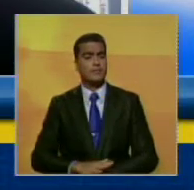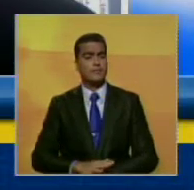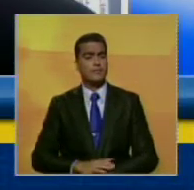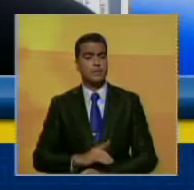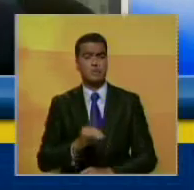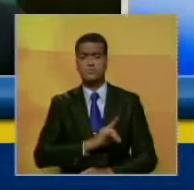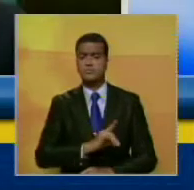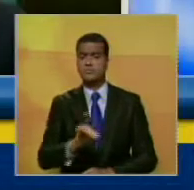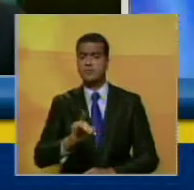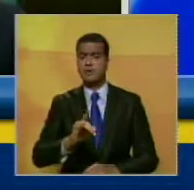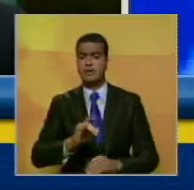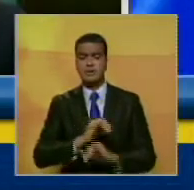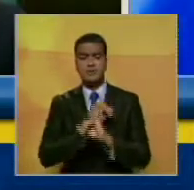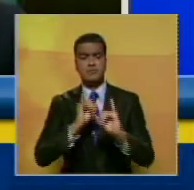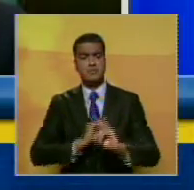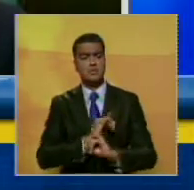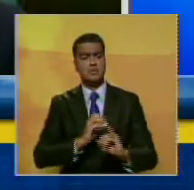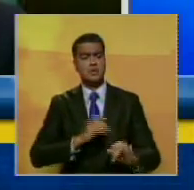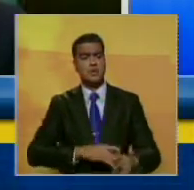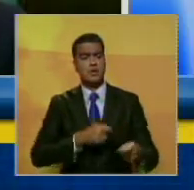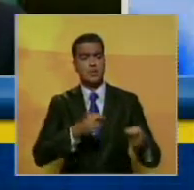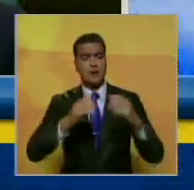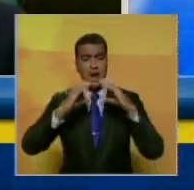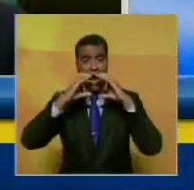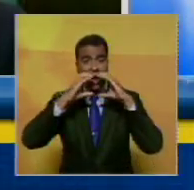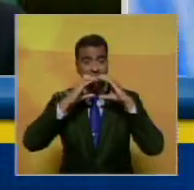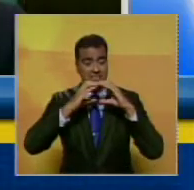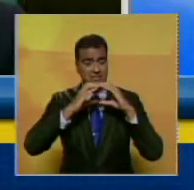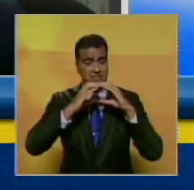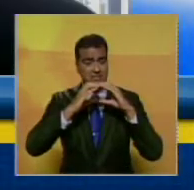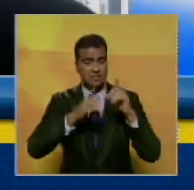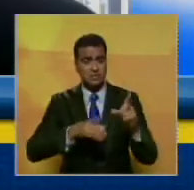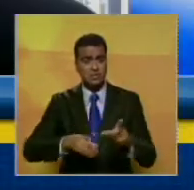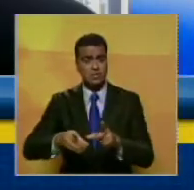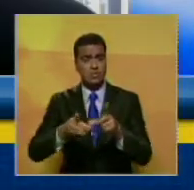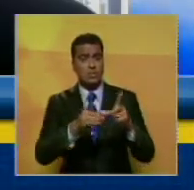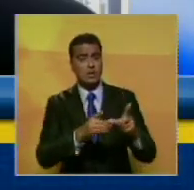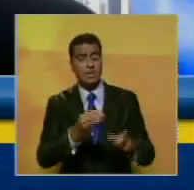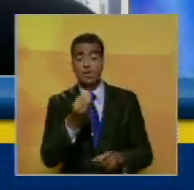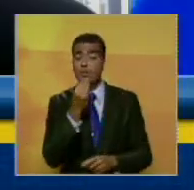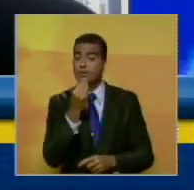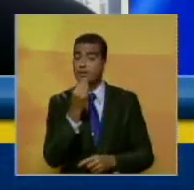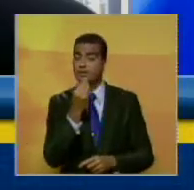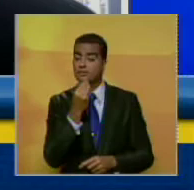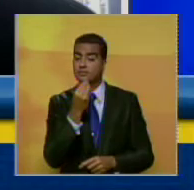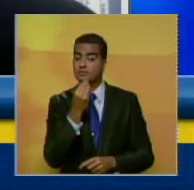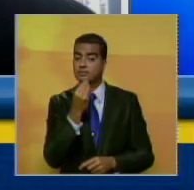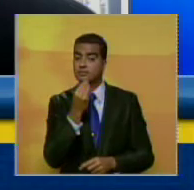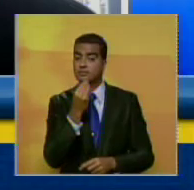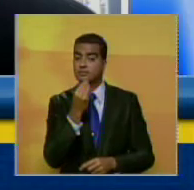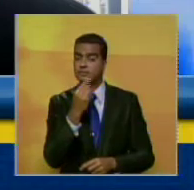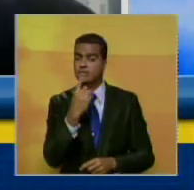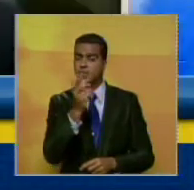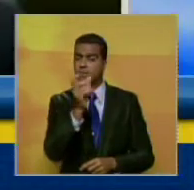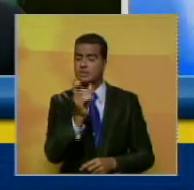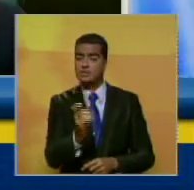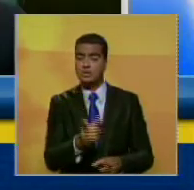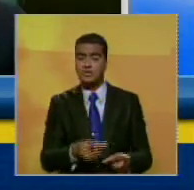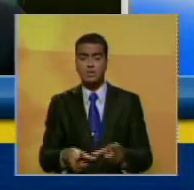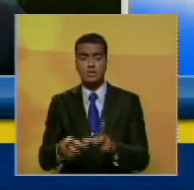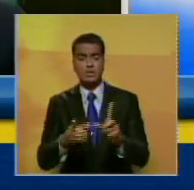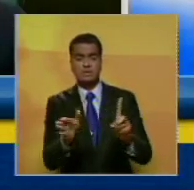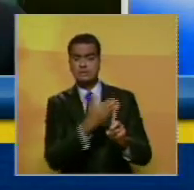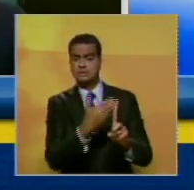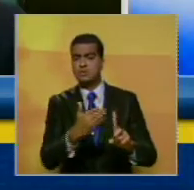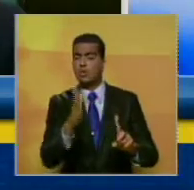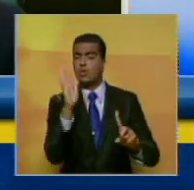viaje familiar y cuando se disponía a comprar una hamburguesa en un puesto de comida rápida, un cliente del lugar lo